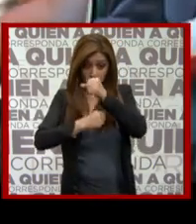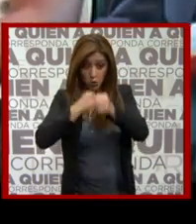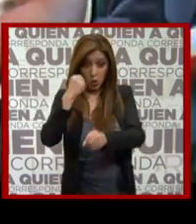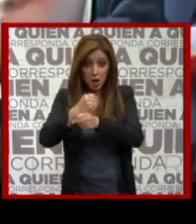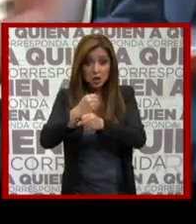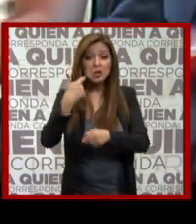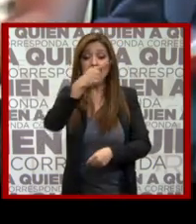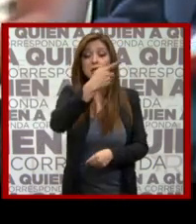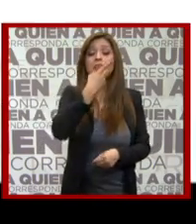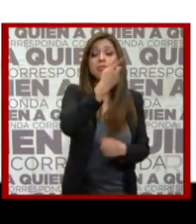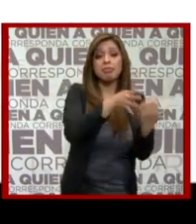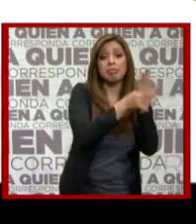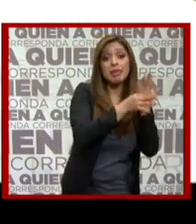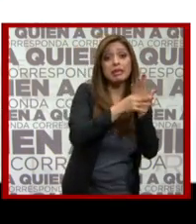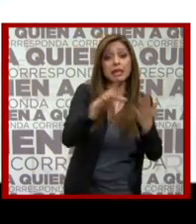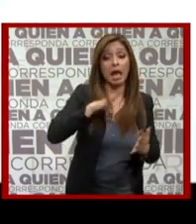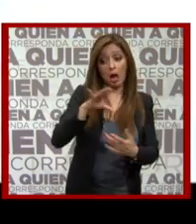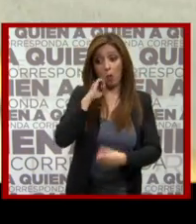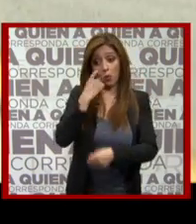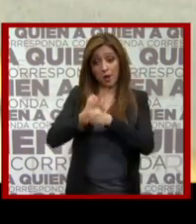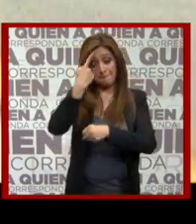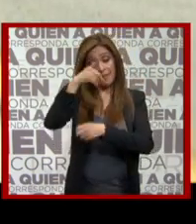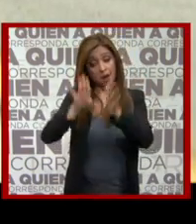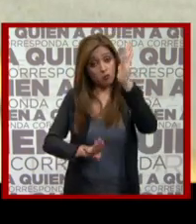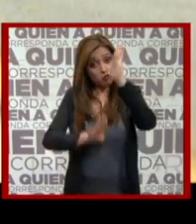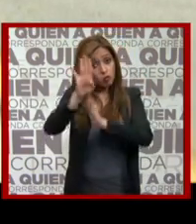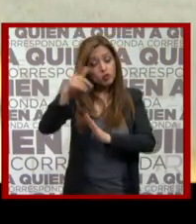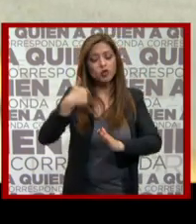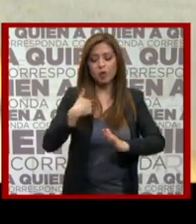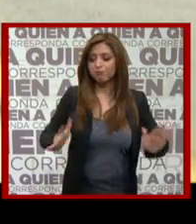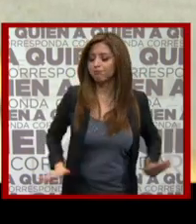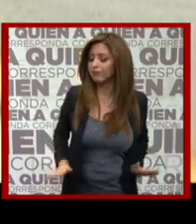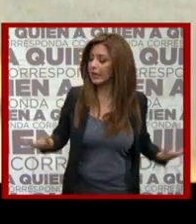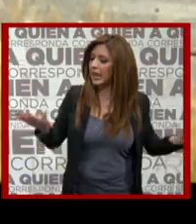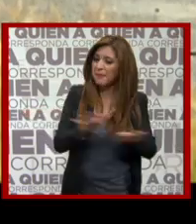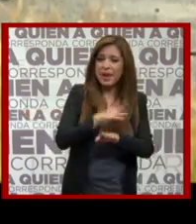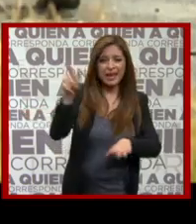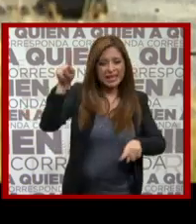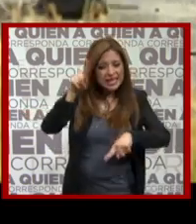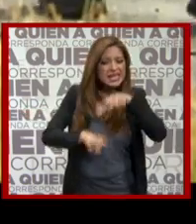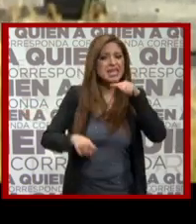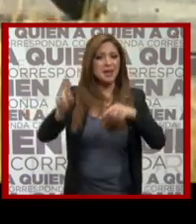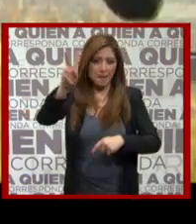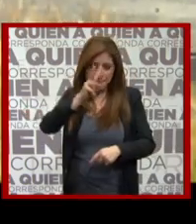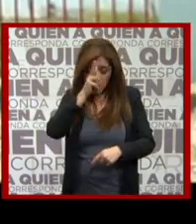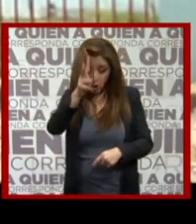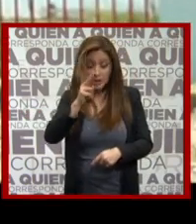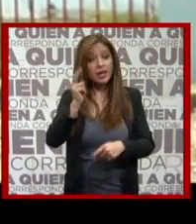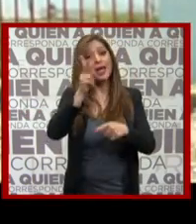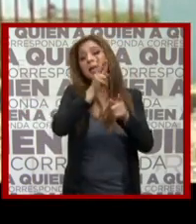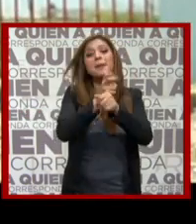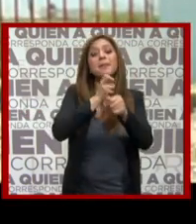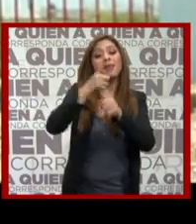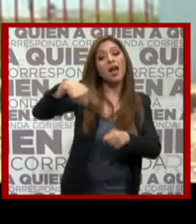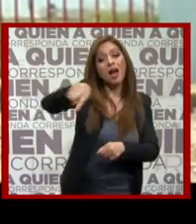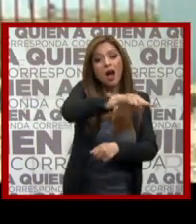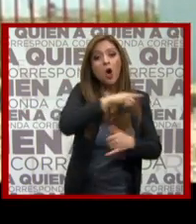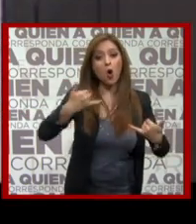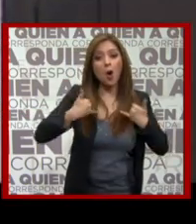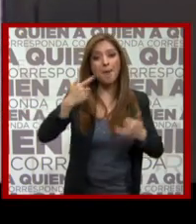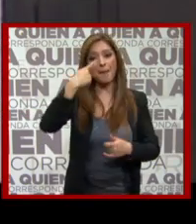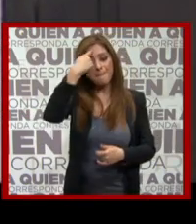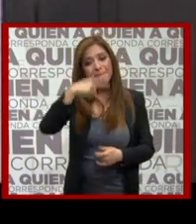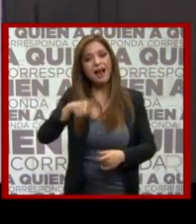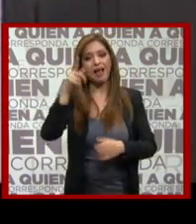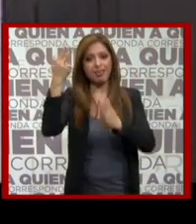existen oportunidades para salir adelante, corregirse y terminar con la violencia, por lo que invitó a otros a integrarse a un taller.